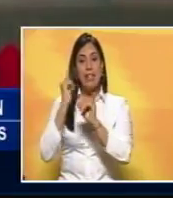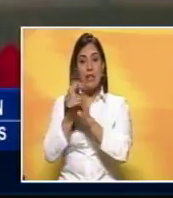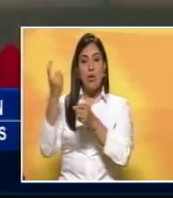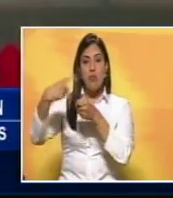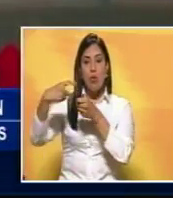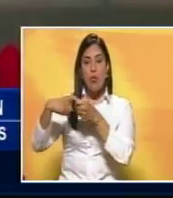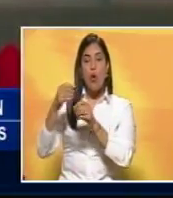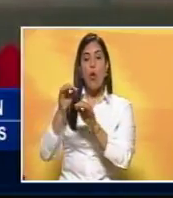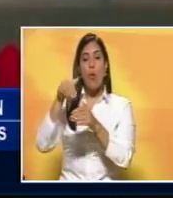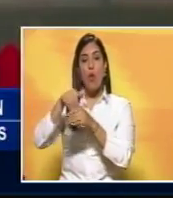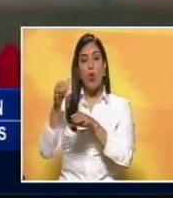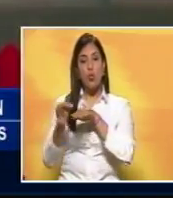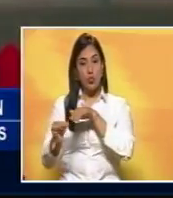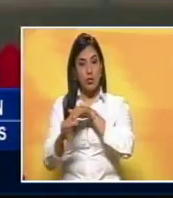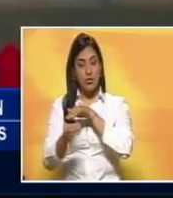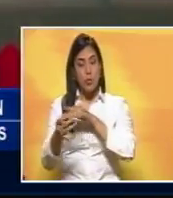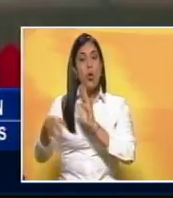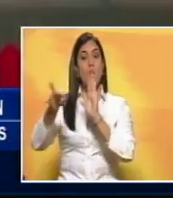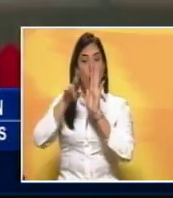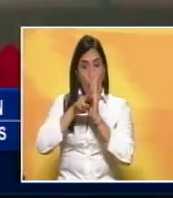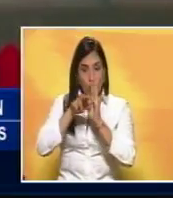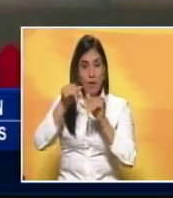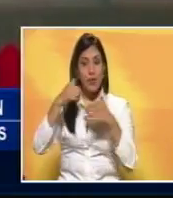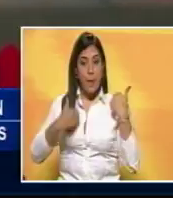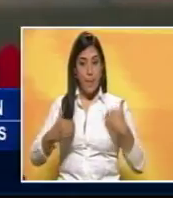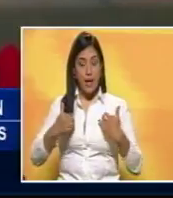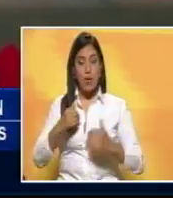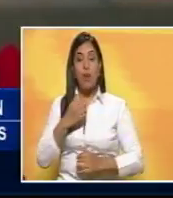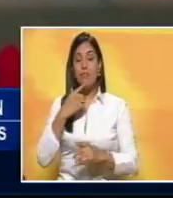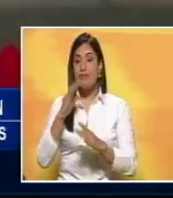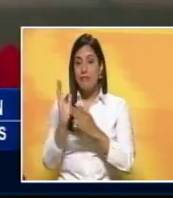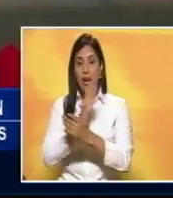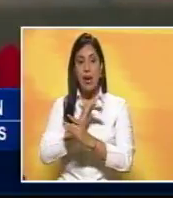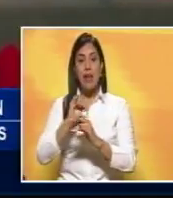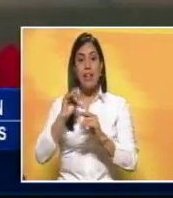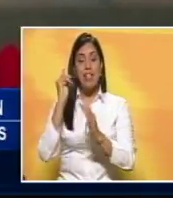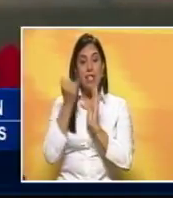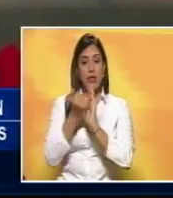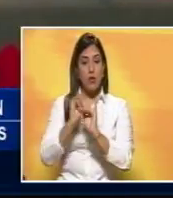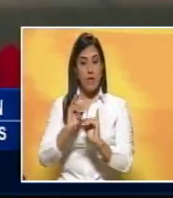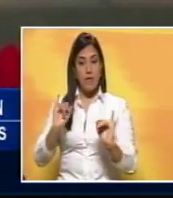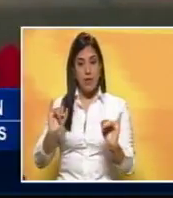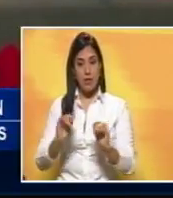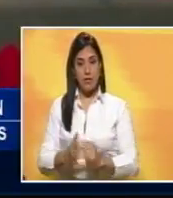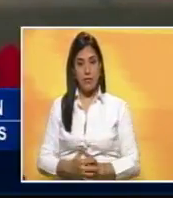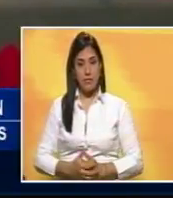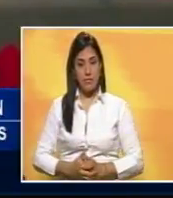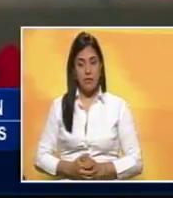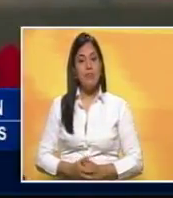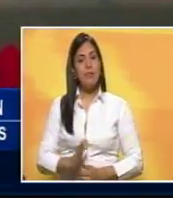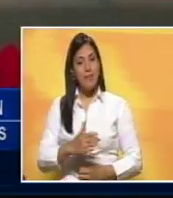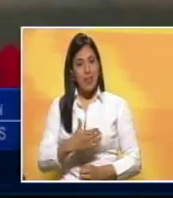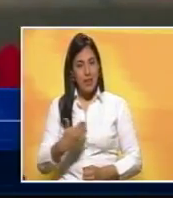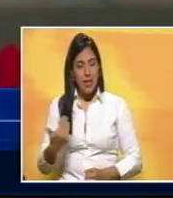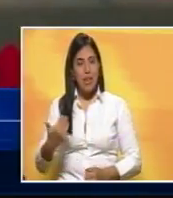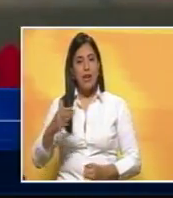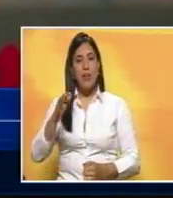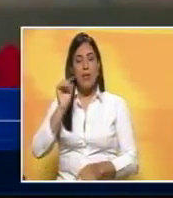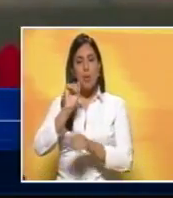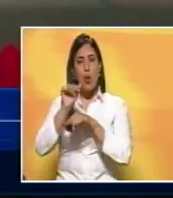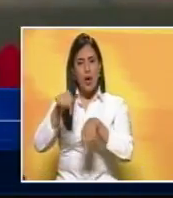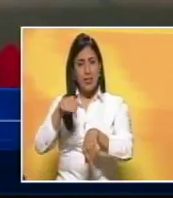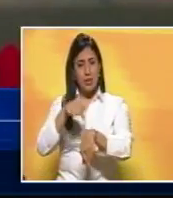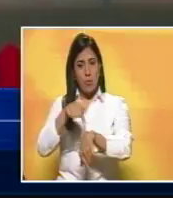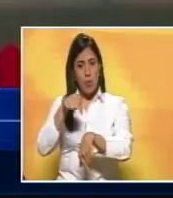para las elecciones municipales. Recalcó que este miércoles vence el lapso para la inscripción. Quiero decir que hasta